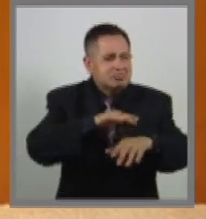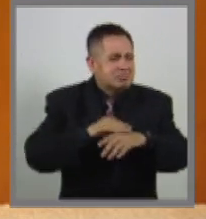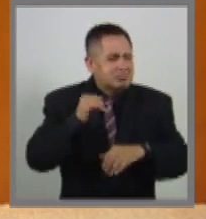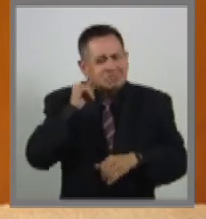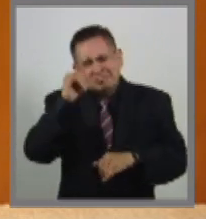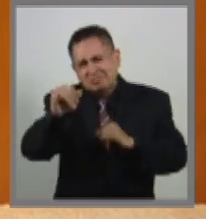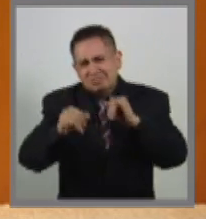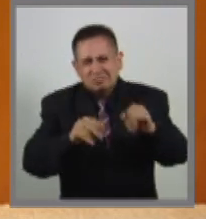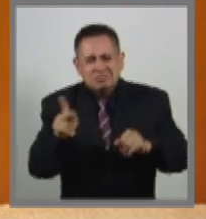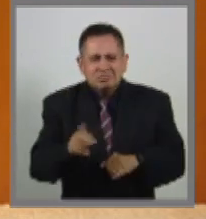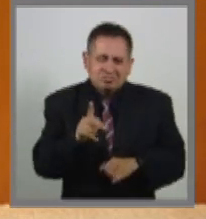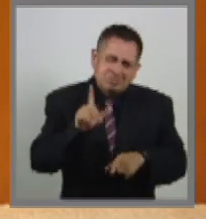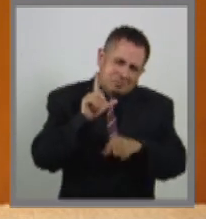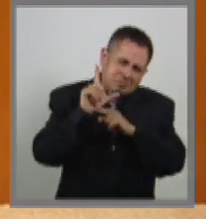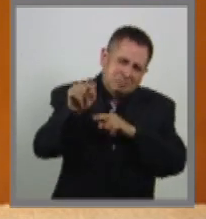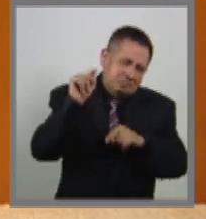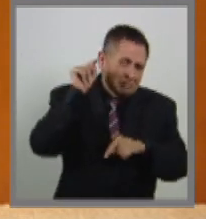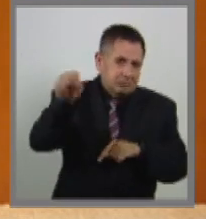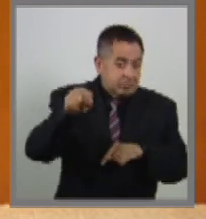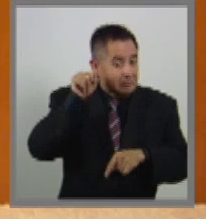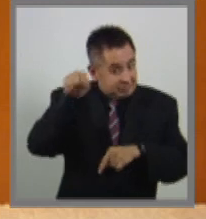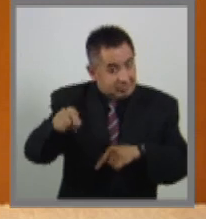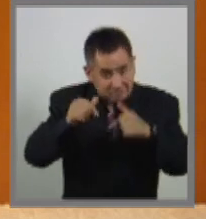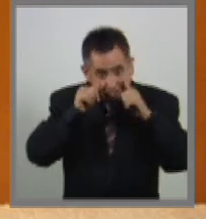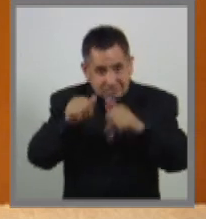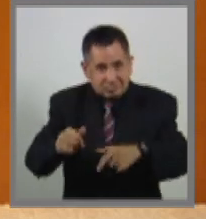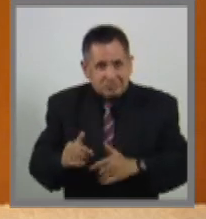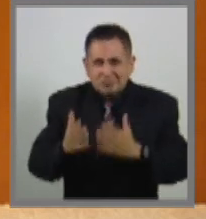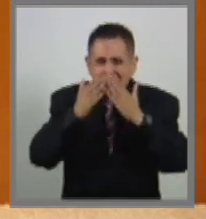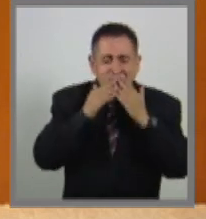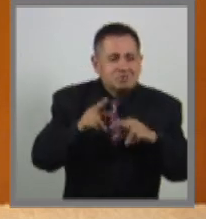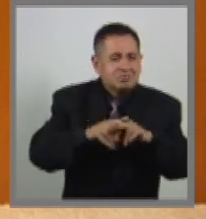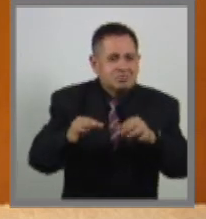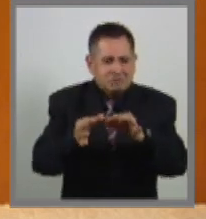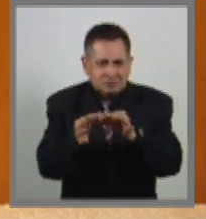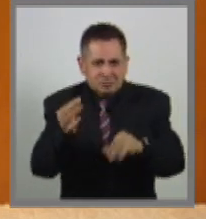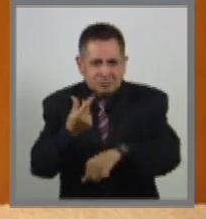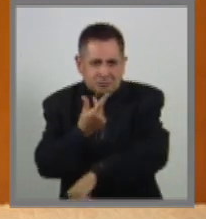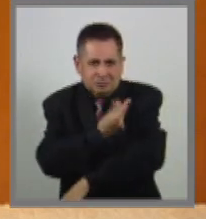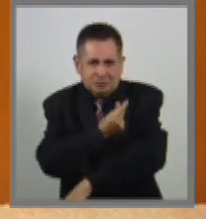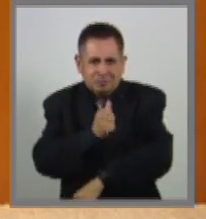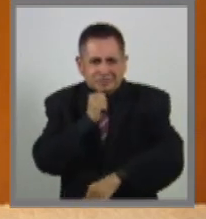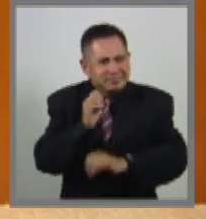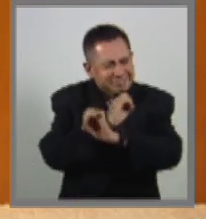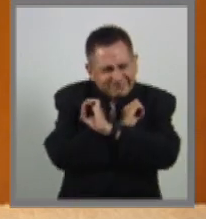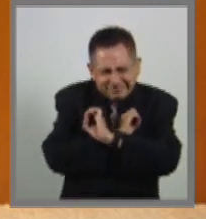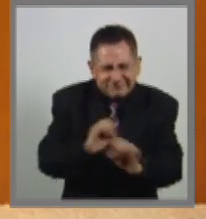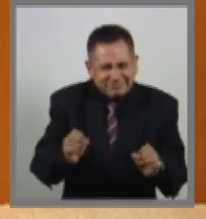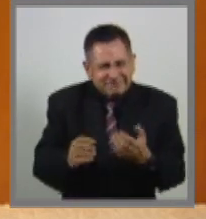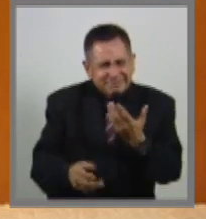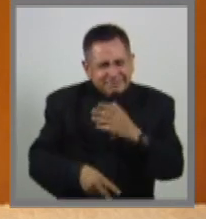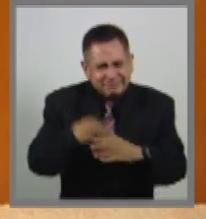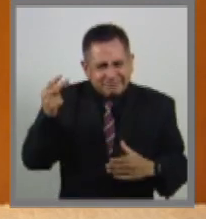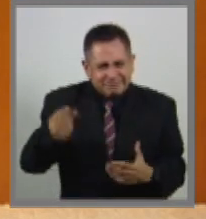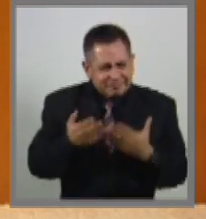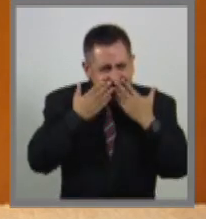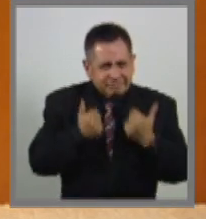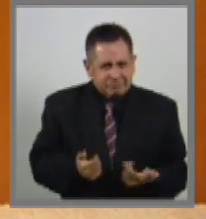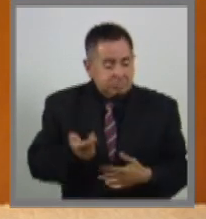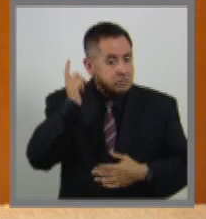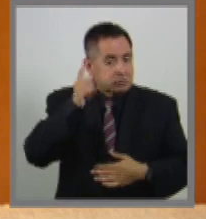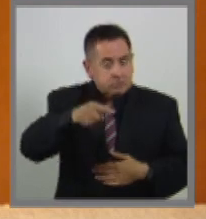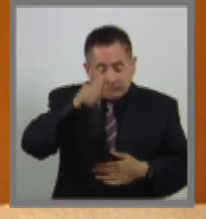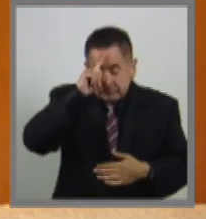salud rurales dispersos, para que vean que no hay ni jeringas. Ojalá y